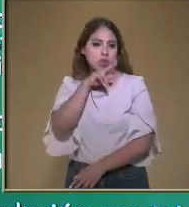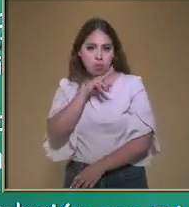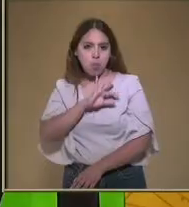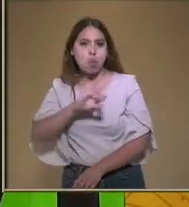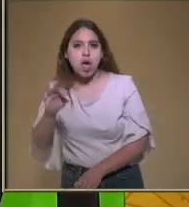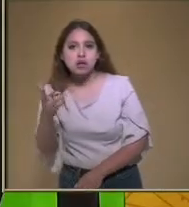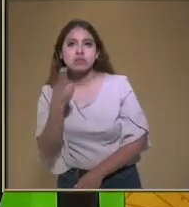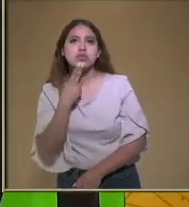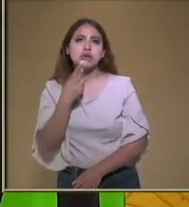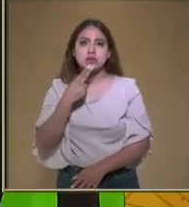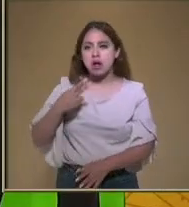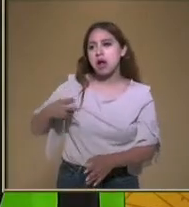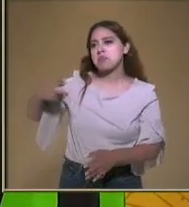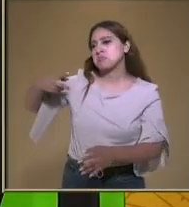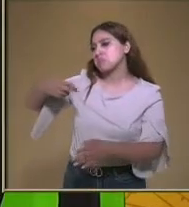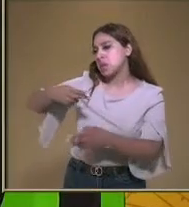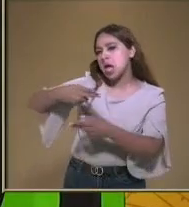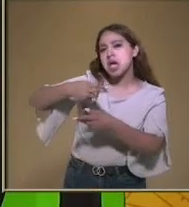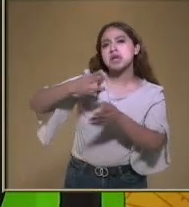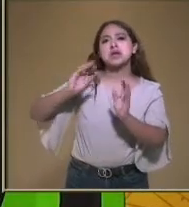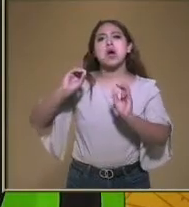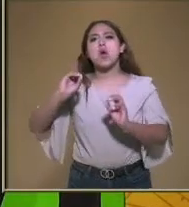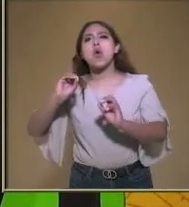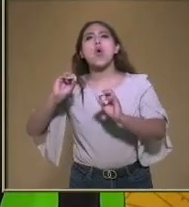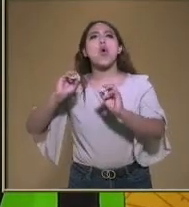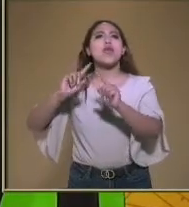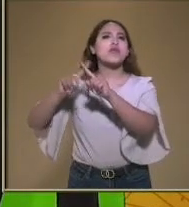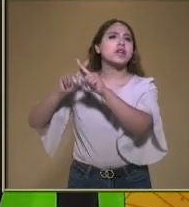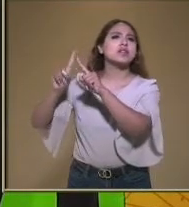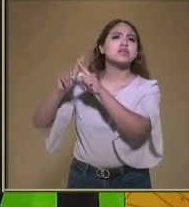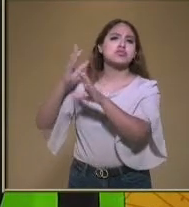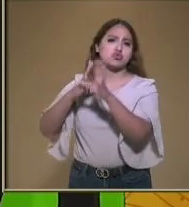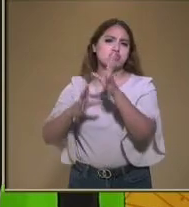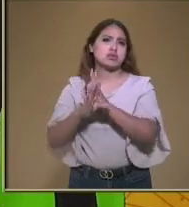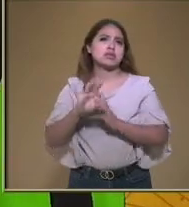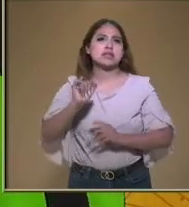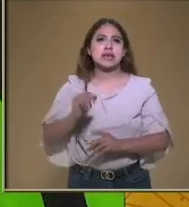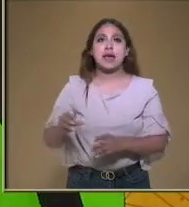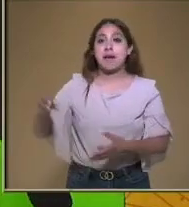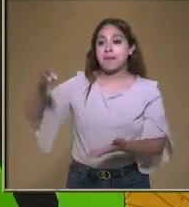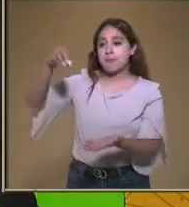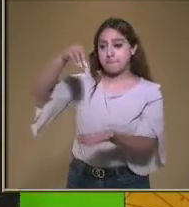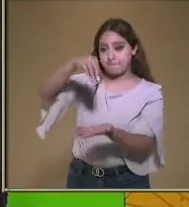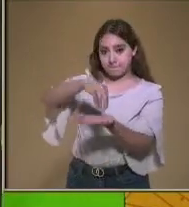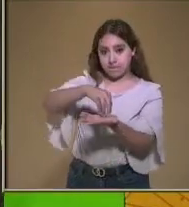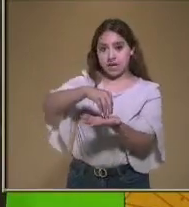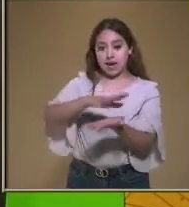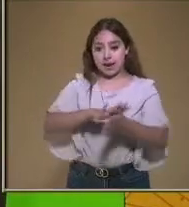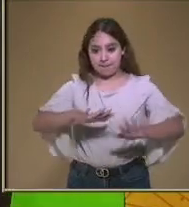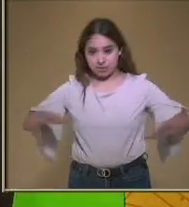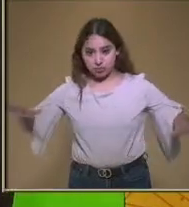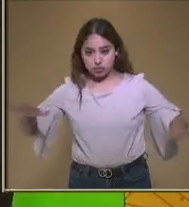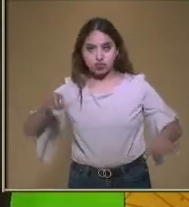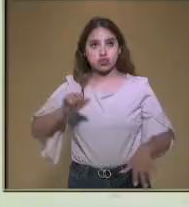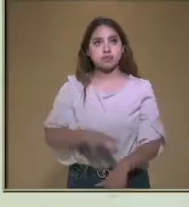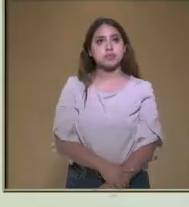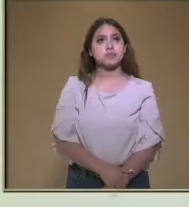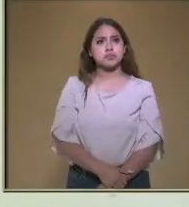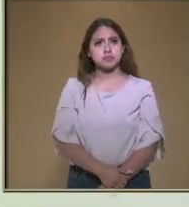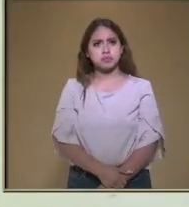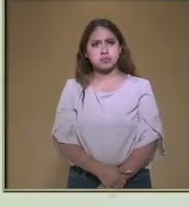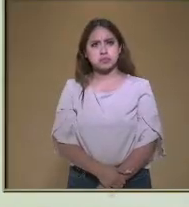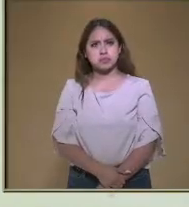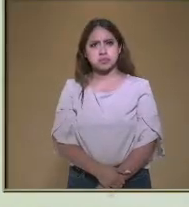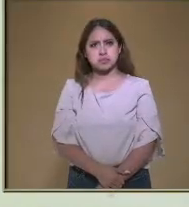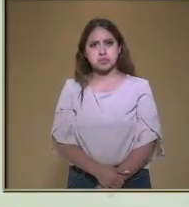unas pinzas o cualquier otro objeto. Vamos a colocar la taparrosca aquí por el piso. Muy bien. ¿Y le parece, profe, si